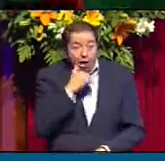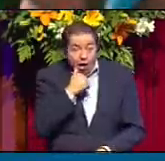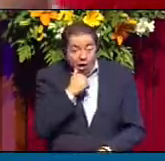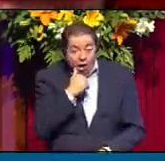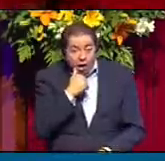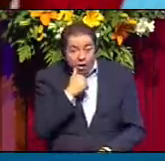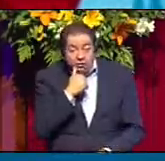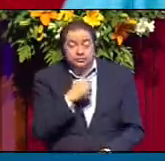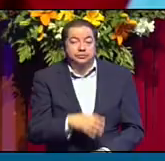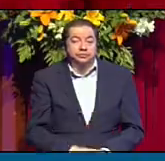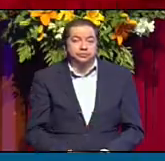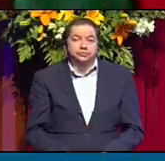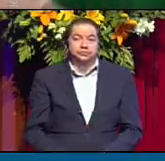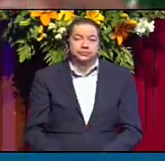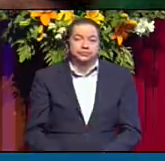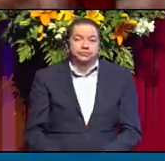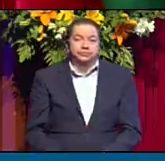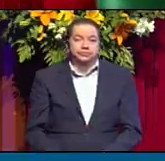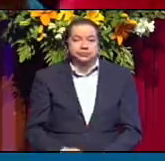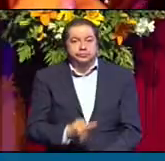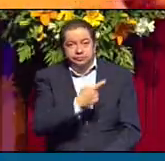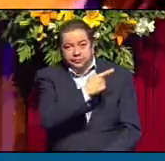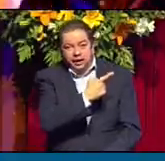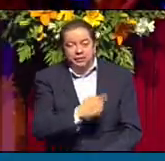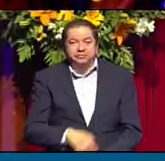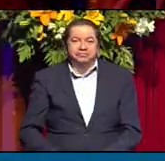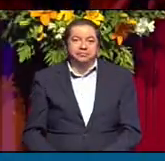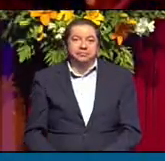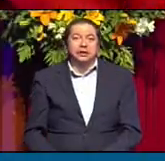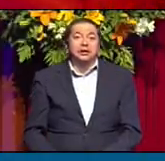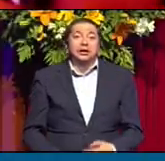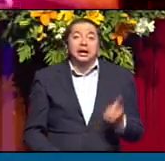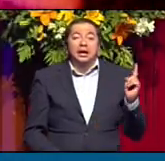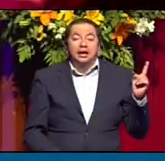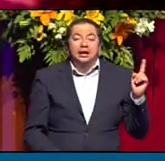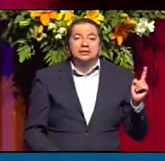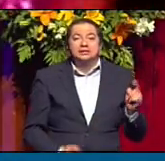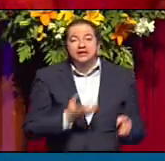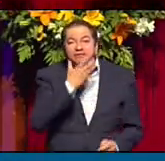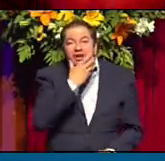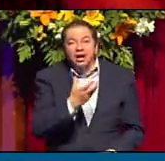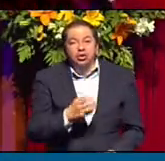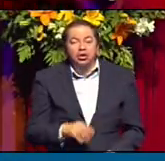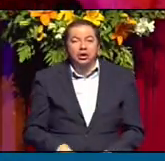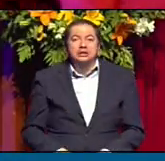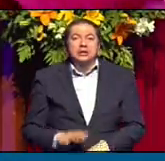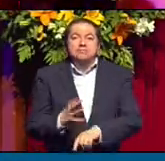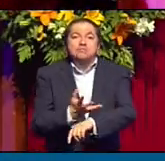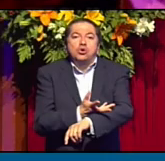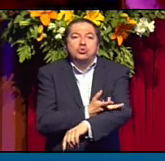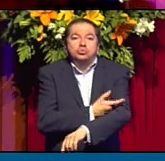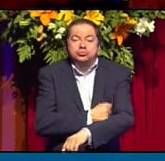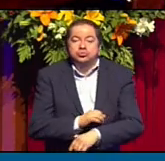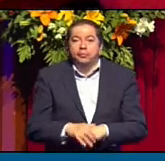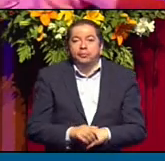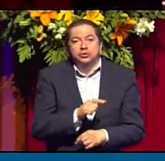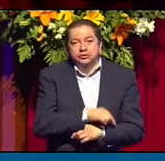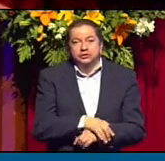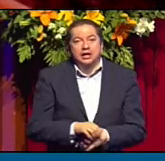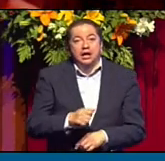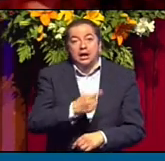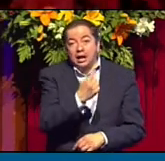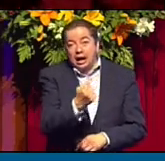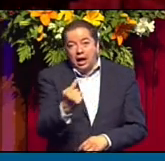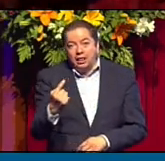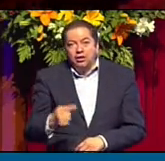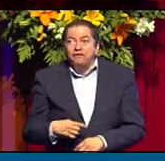¡Qué barbaridad! Si ahí está el viejo pascuero. Y este viejo pascuero que efectivamente nos hizo emocionarnos a cada uno de nosotros. Y que